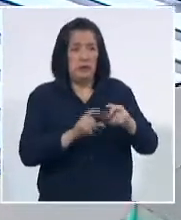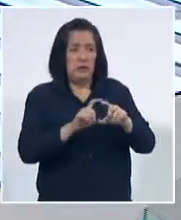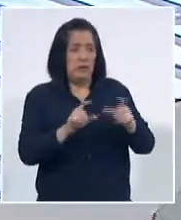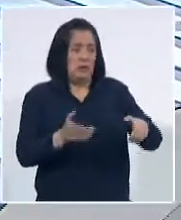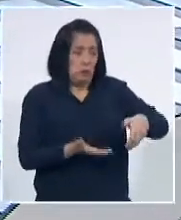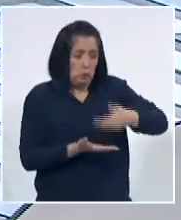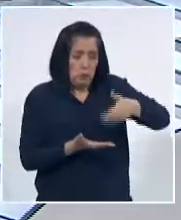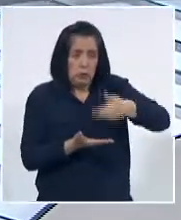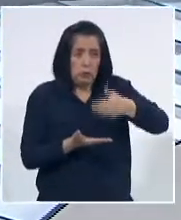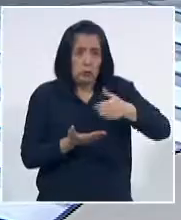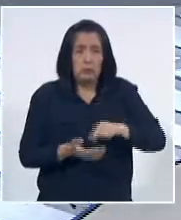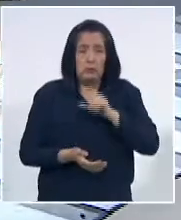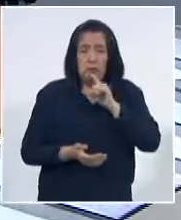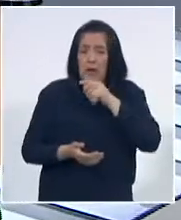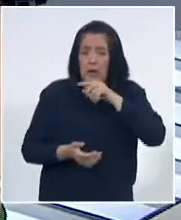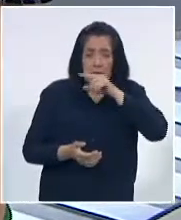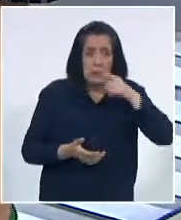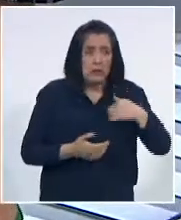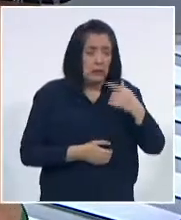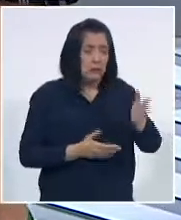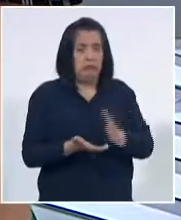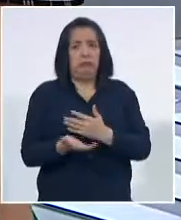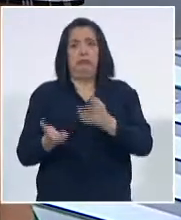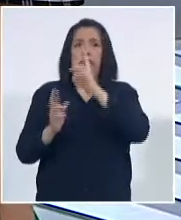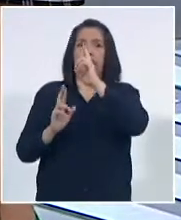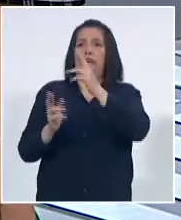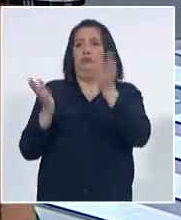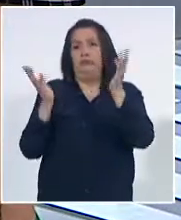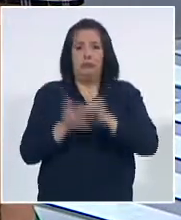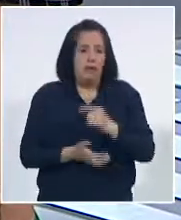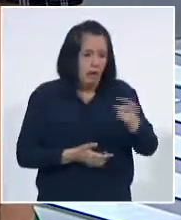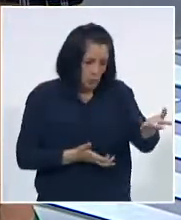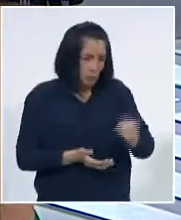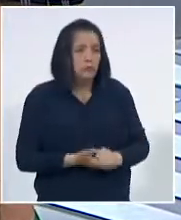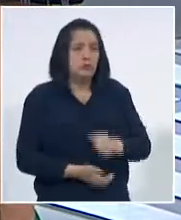común. Ya nada respetan los delincuentes ahora. Victoria, Laura, nos tiene información en vivo al respecto. Victoria, adelante.